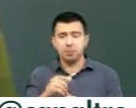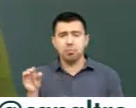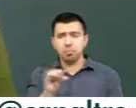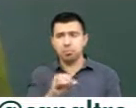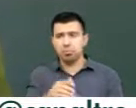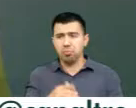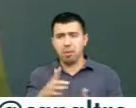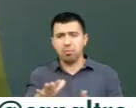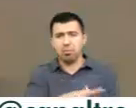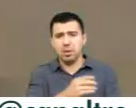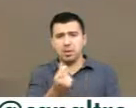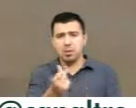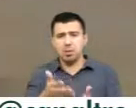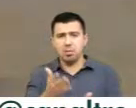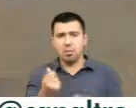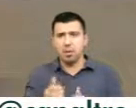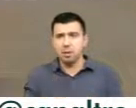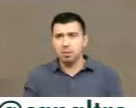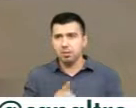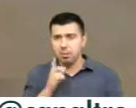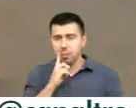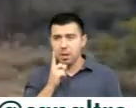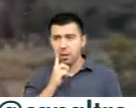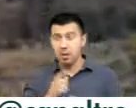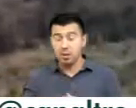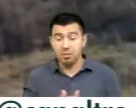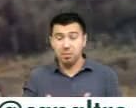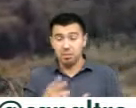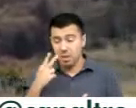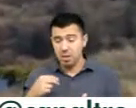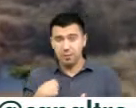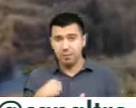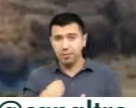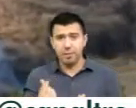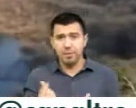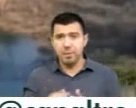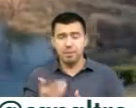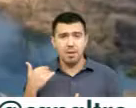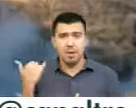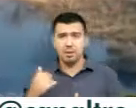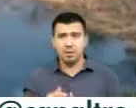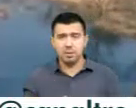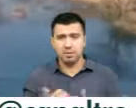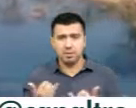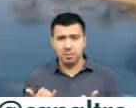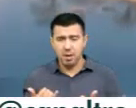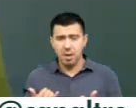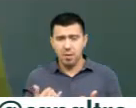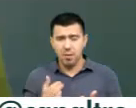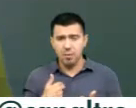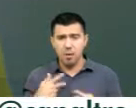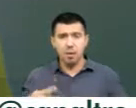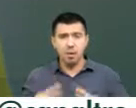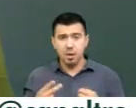llenos de plata cuando es una gran mentira todos nuestros hijos no tienen ningún sustento que tengan anteriormente a hoy en día nuestras